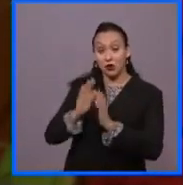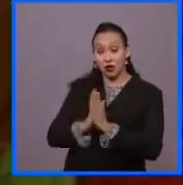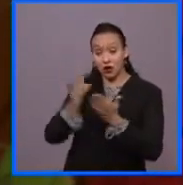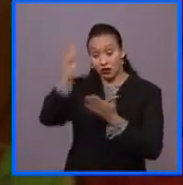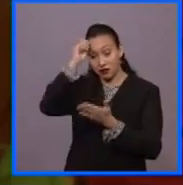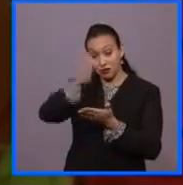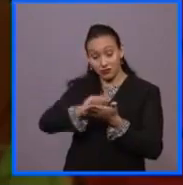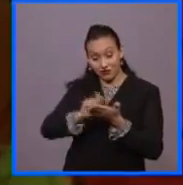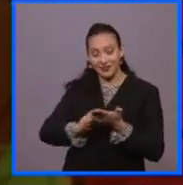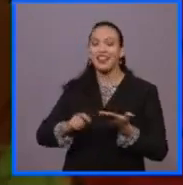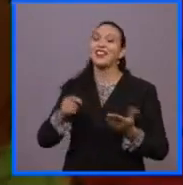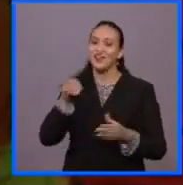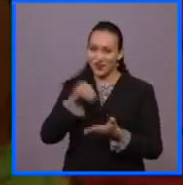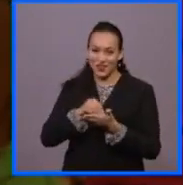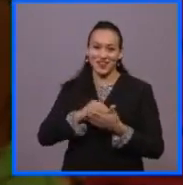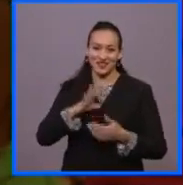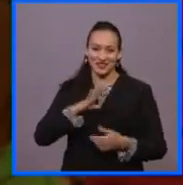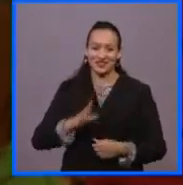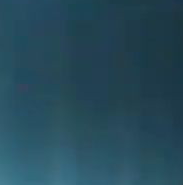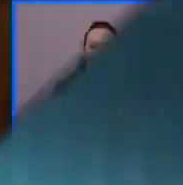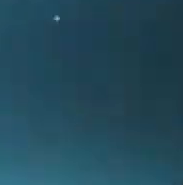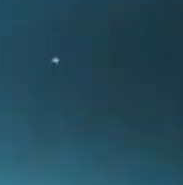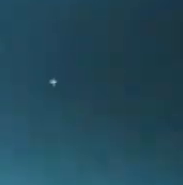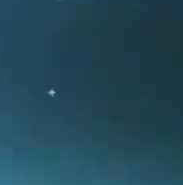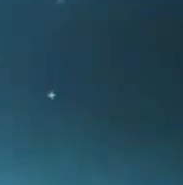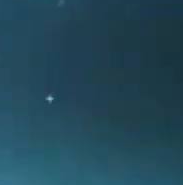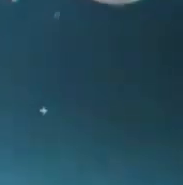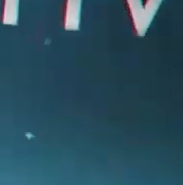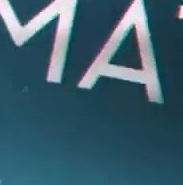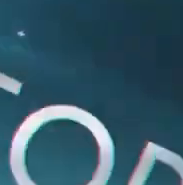siguen siendo vigentes.